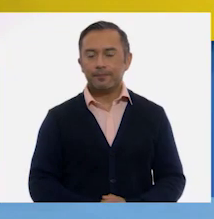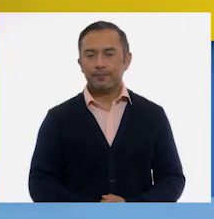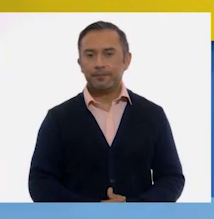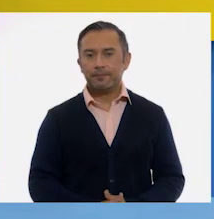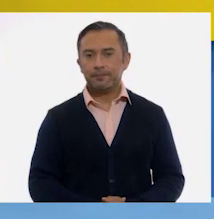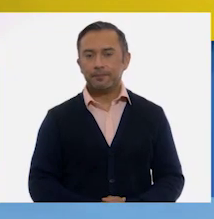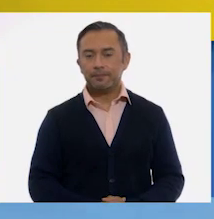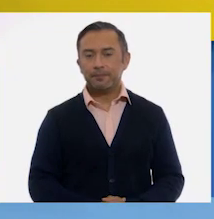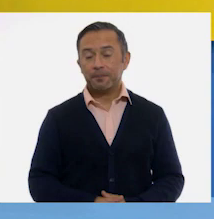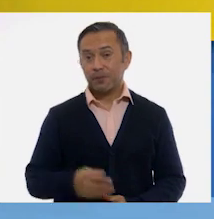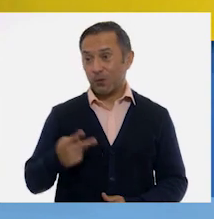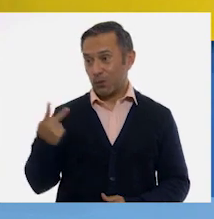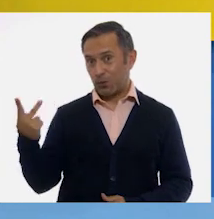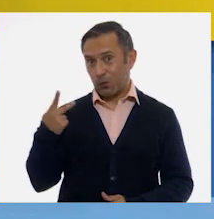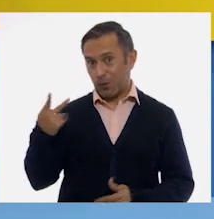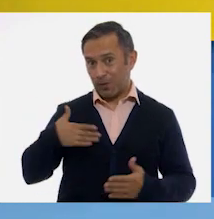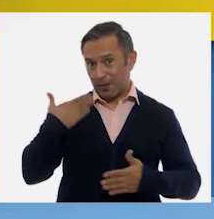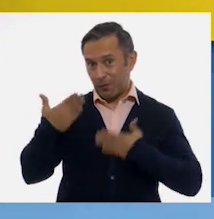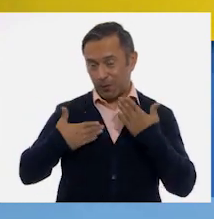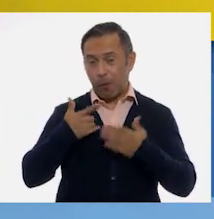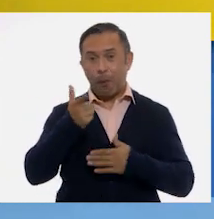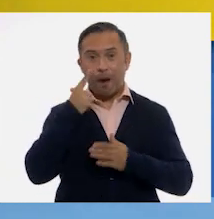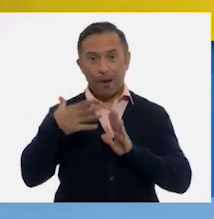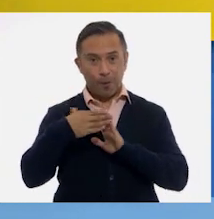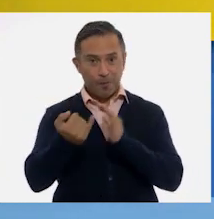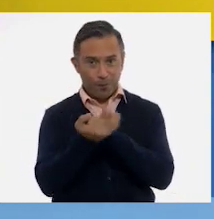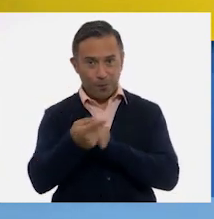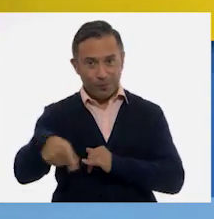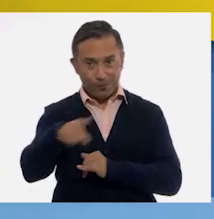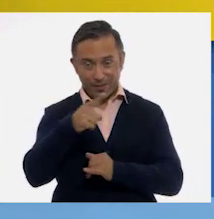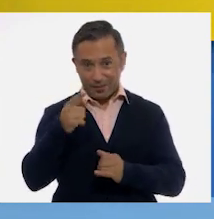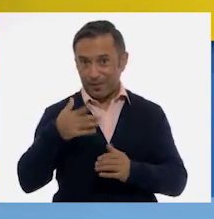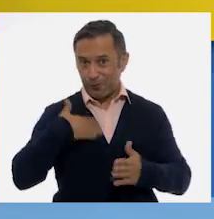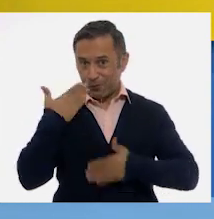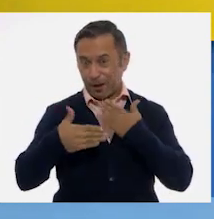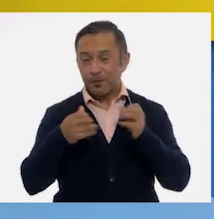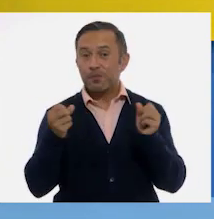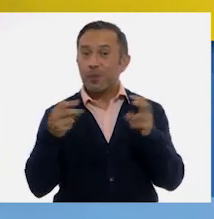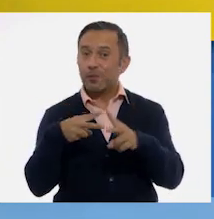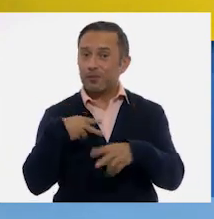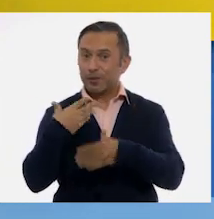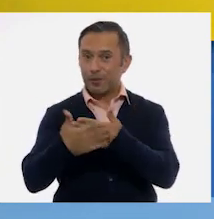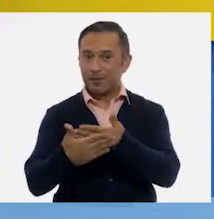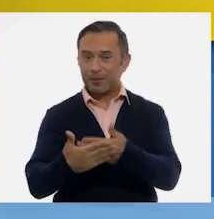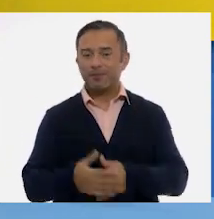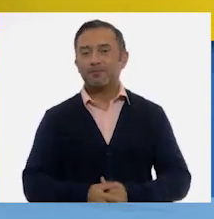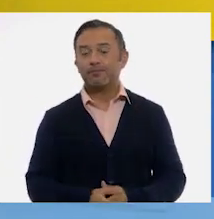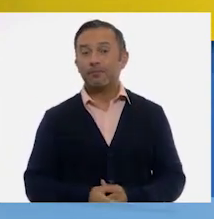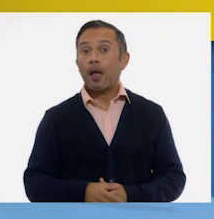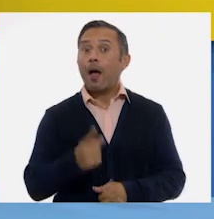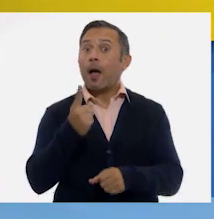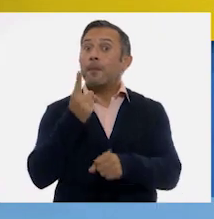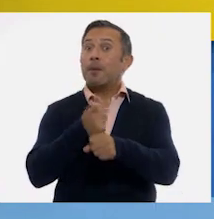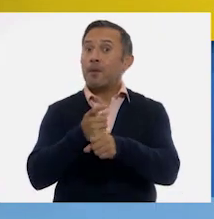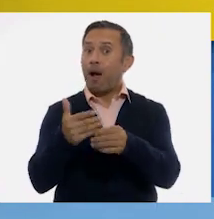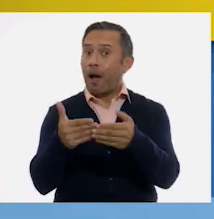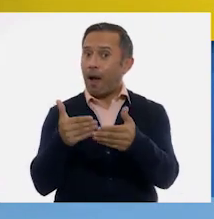Espero que lo hayan disfrutado tanto como nosotros. Nos vemos, hasta la próxima. Pero antes,